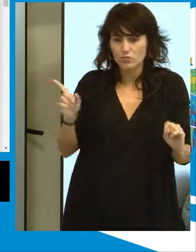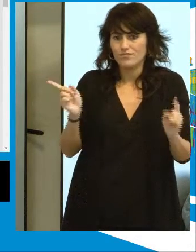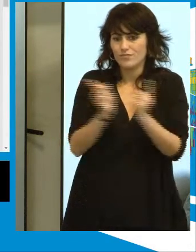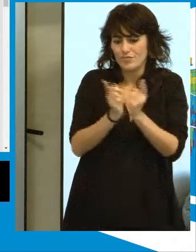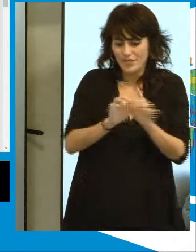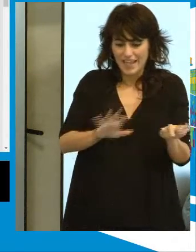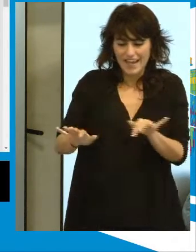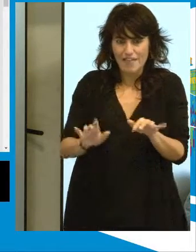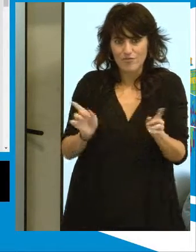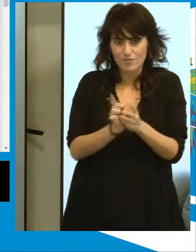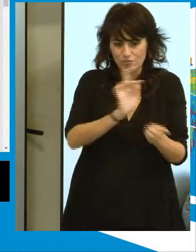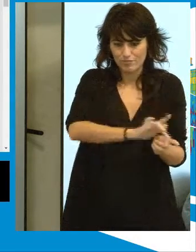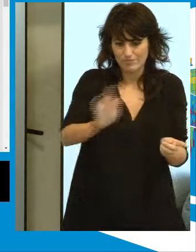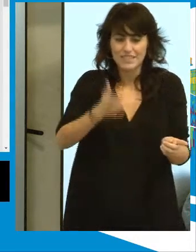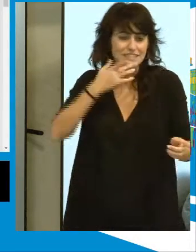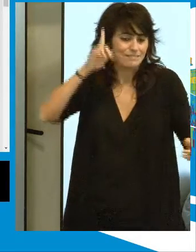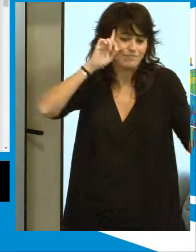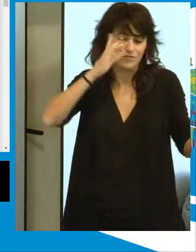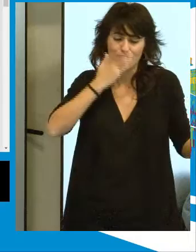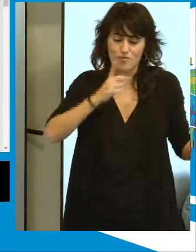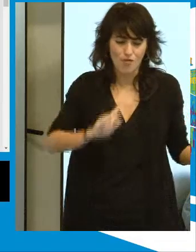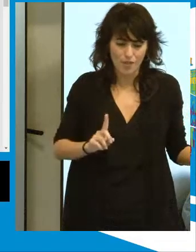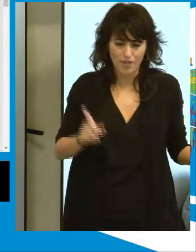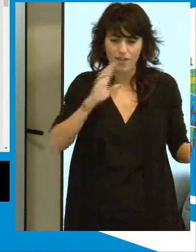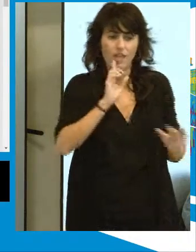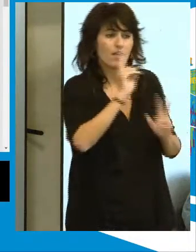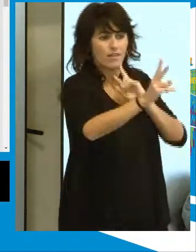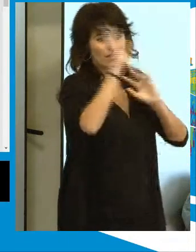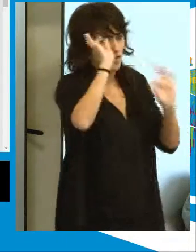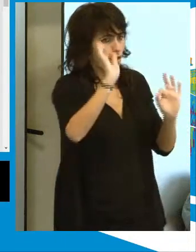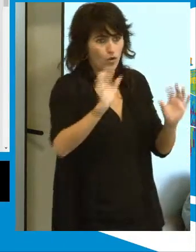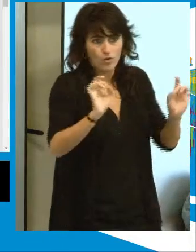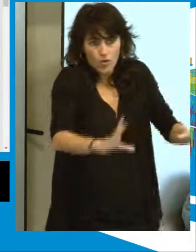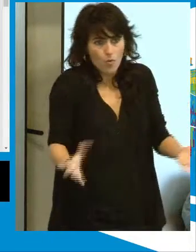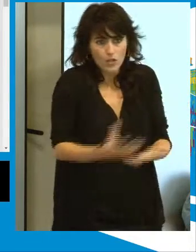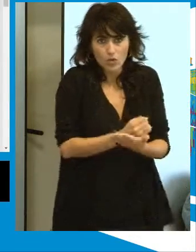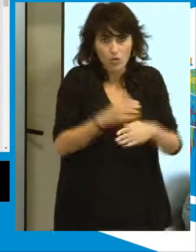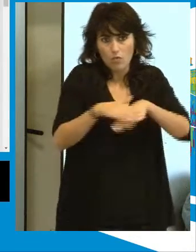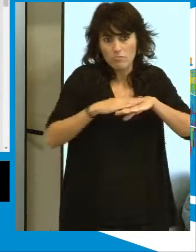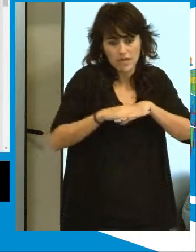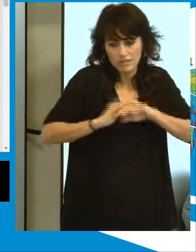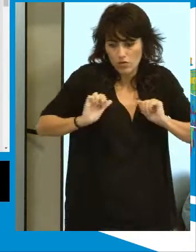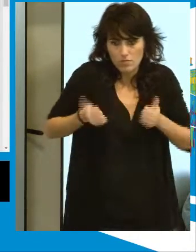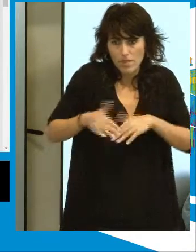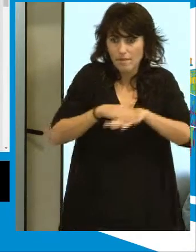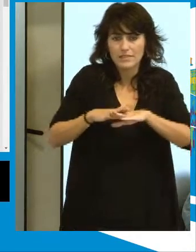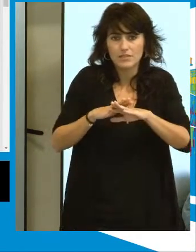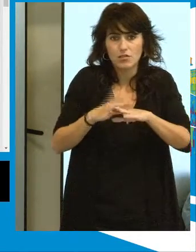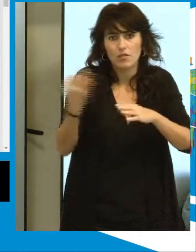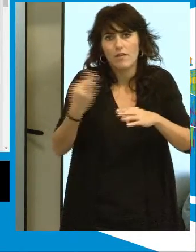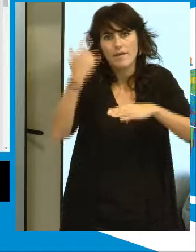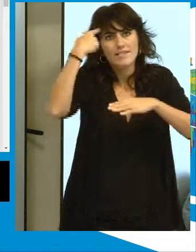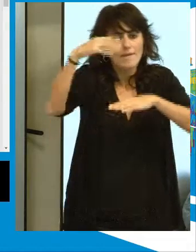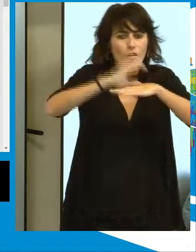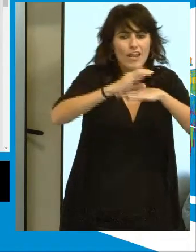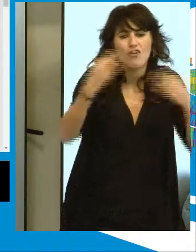teclado, si no saben teclado de ordenador... Sí, claro. Eso es como todo, o sea, lo básico empieza por lo básico. Si no sabe lo que es un